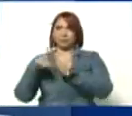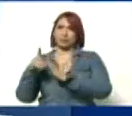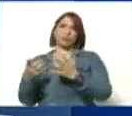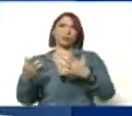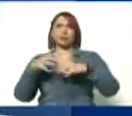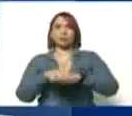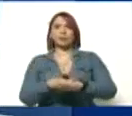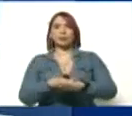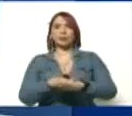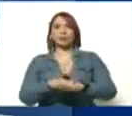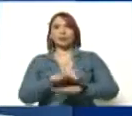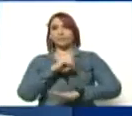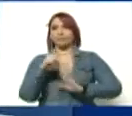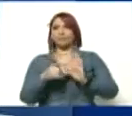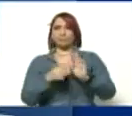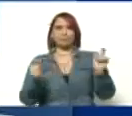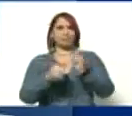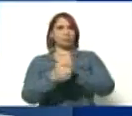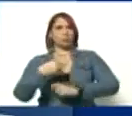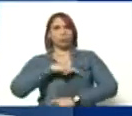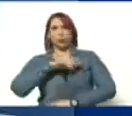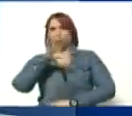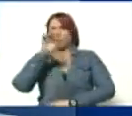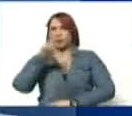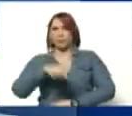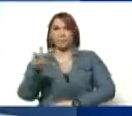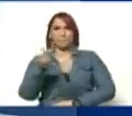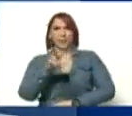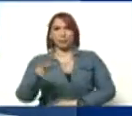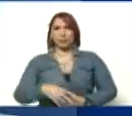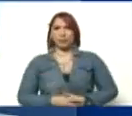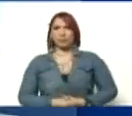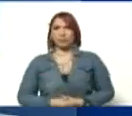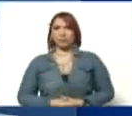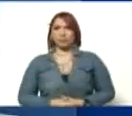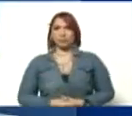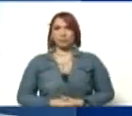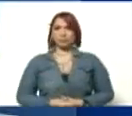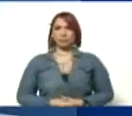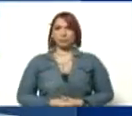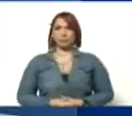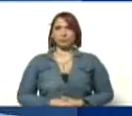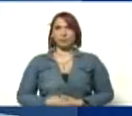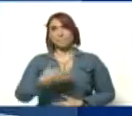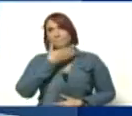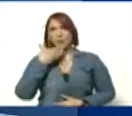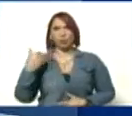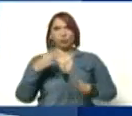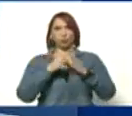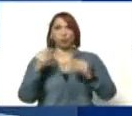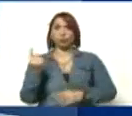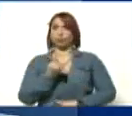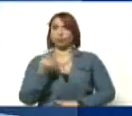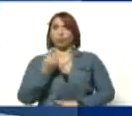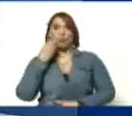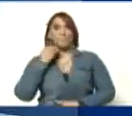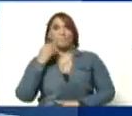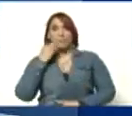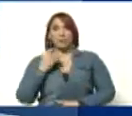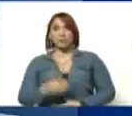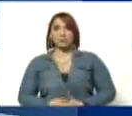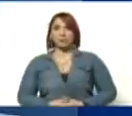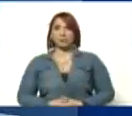esa transformación de nuestra patria, de nuestra Venezuela. Lo mejor de todo es que no solo va a ser una experiencia que